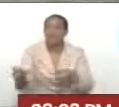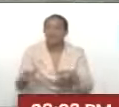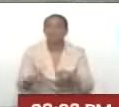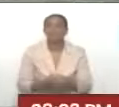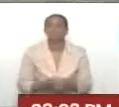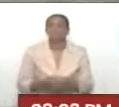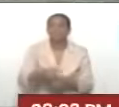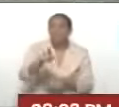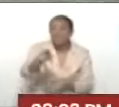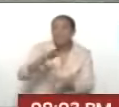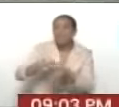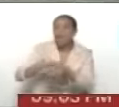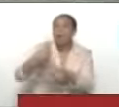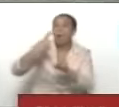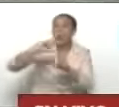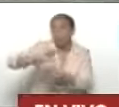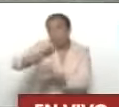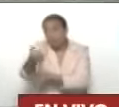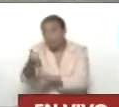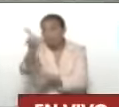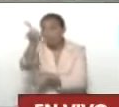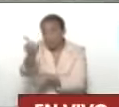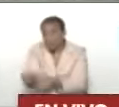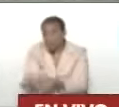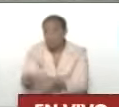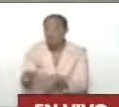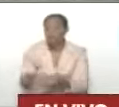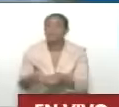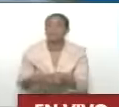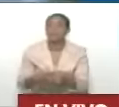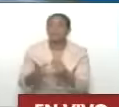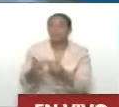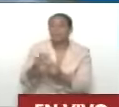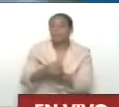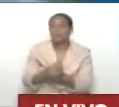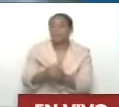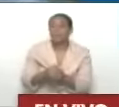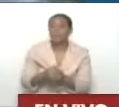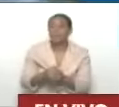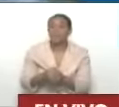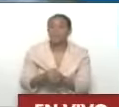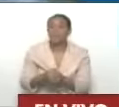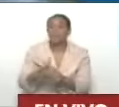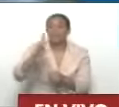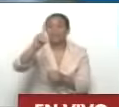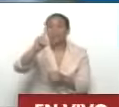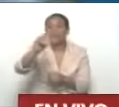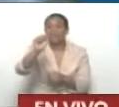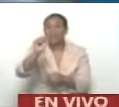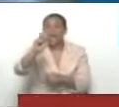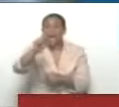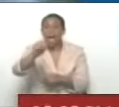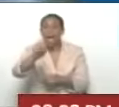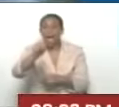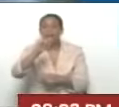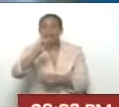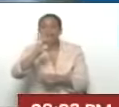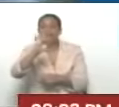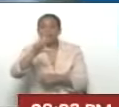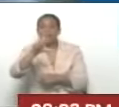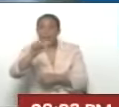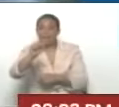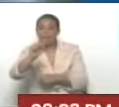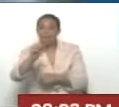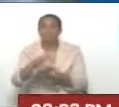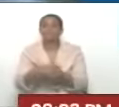Sí, mira, también tenemos aquí presente a Daniela Alejandra Salazar,